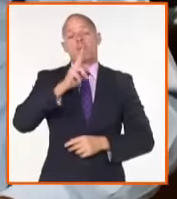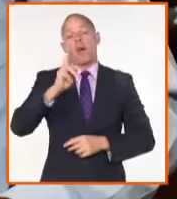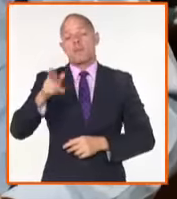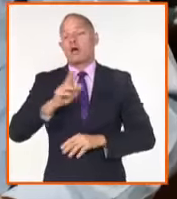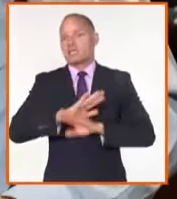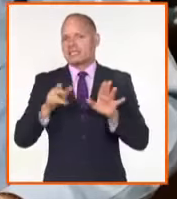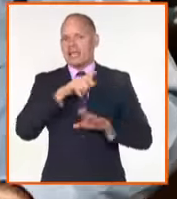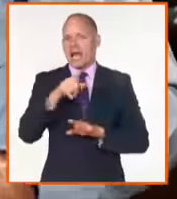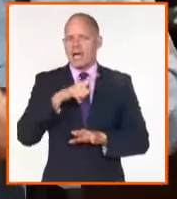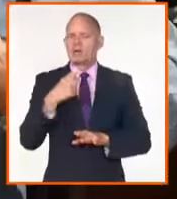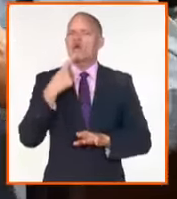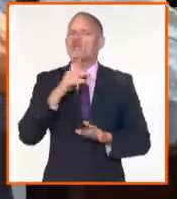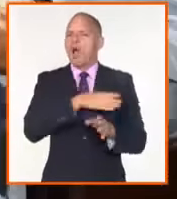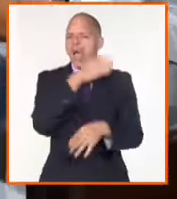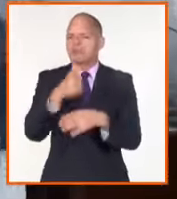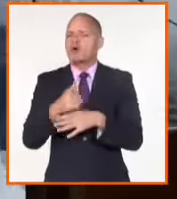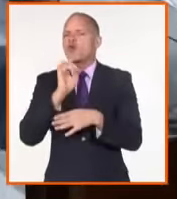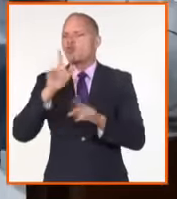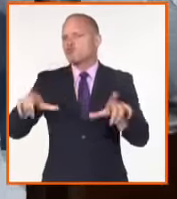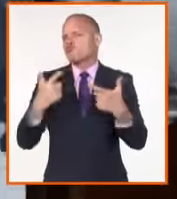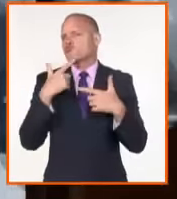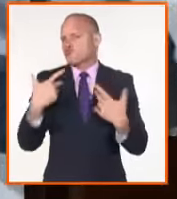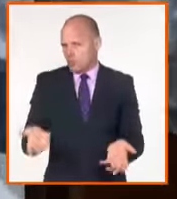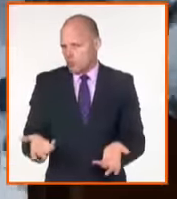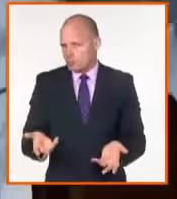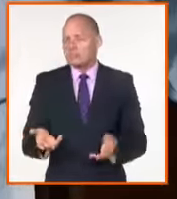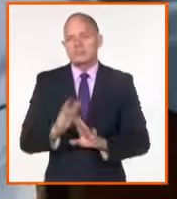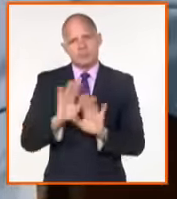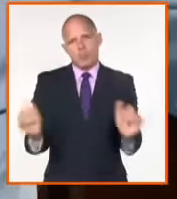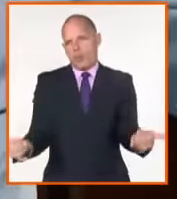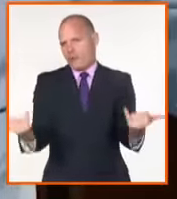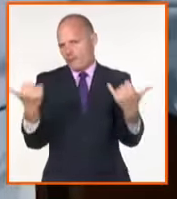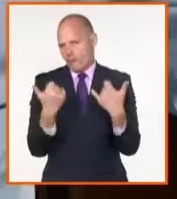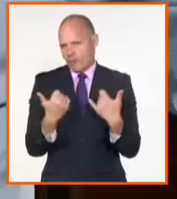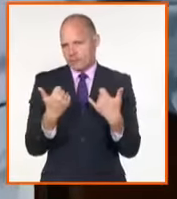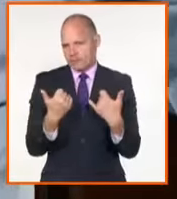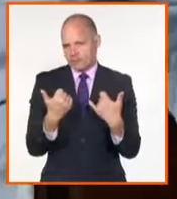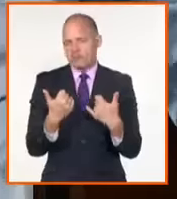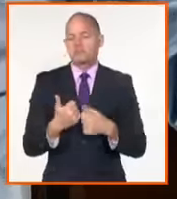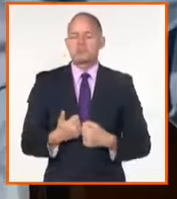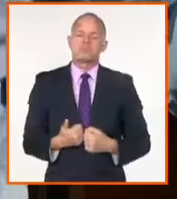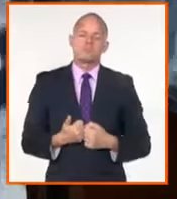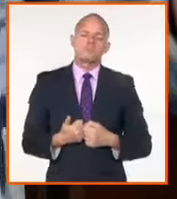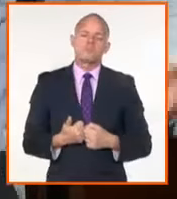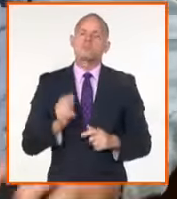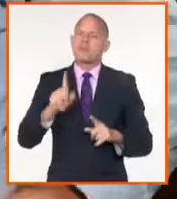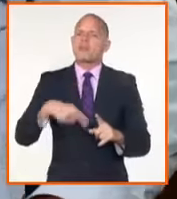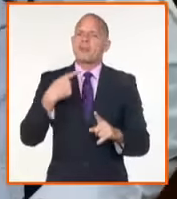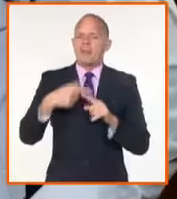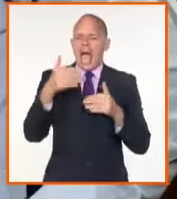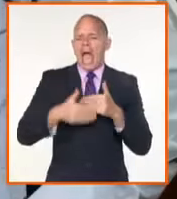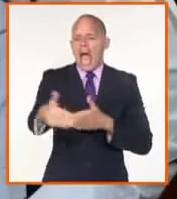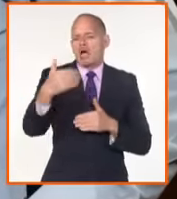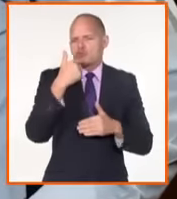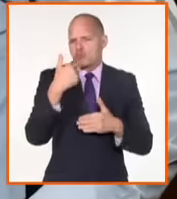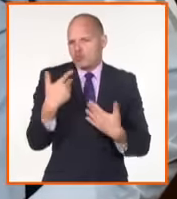situación actual. Y también cómo seguimos trabajando en todo lo que programamos,